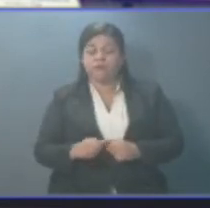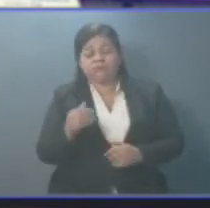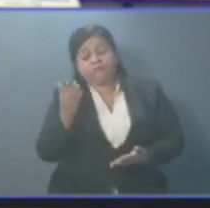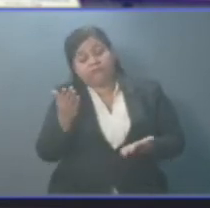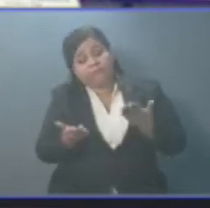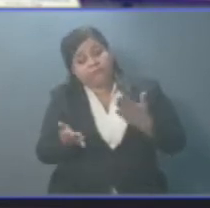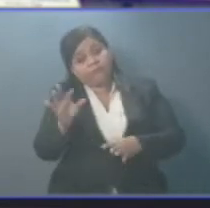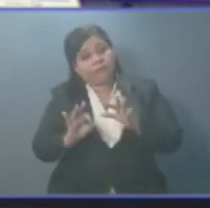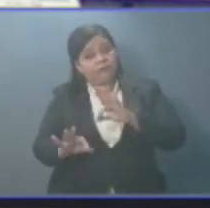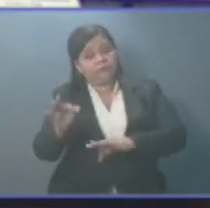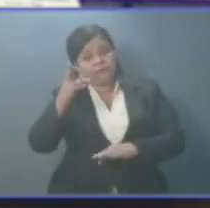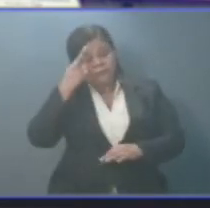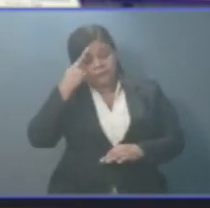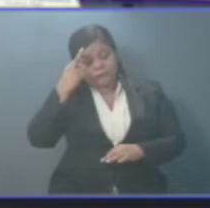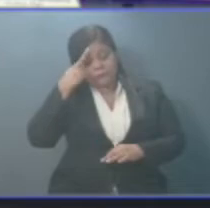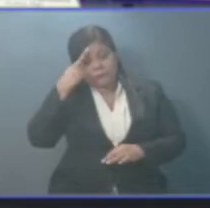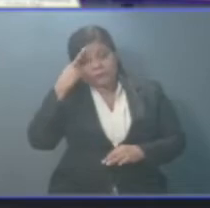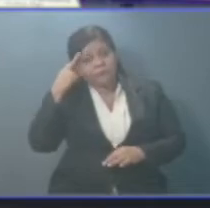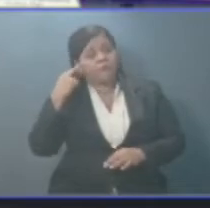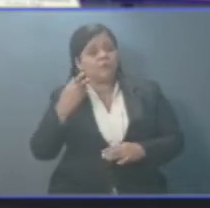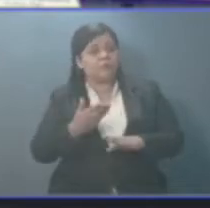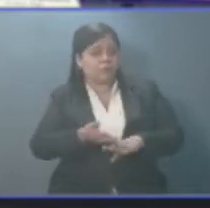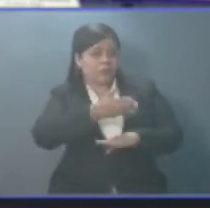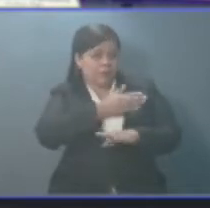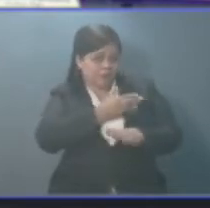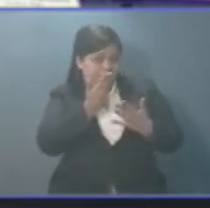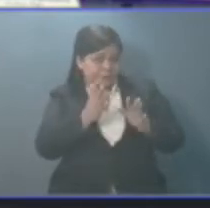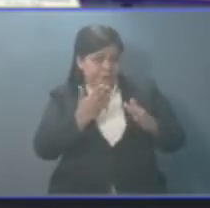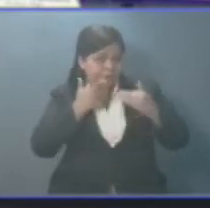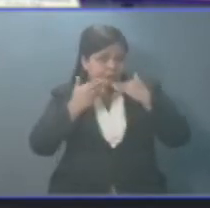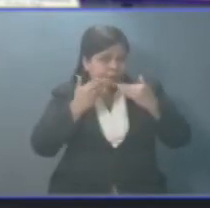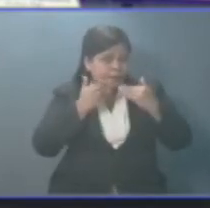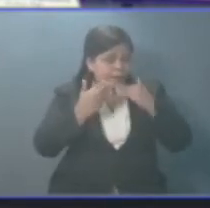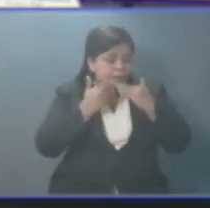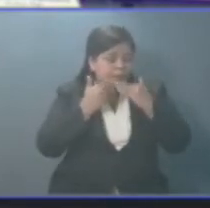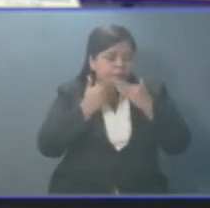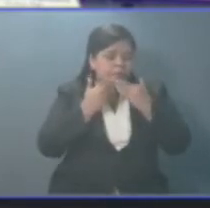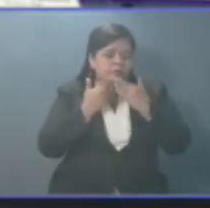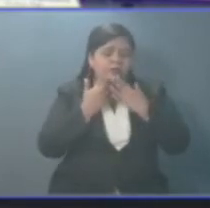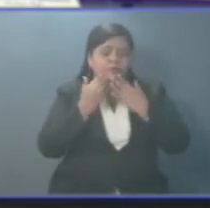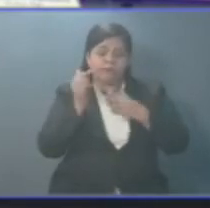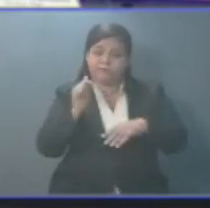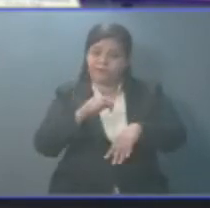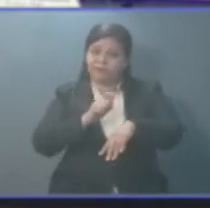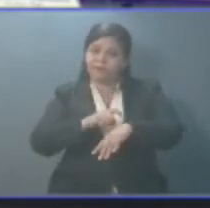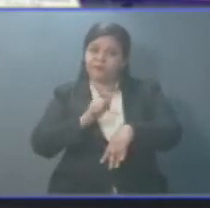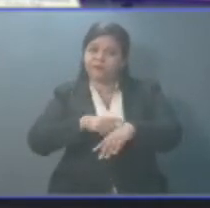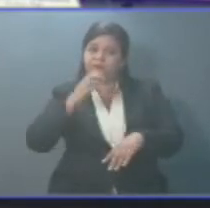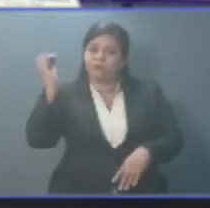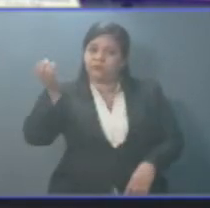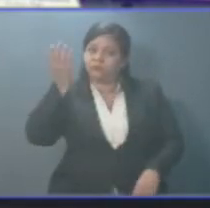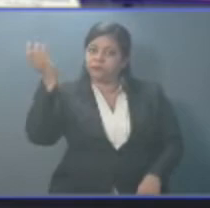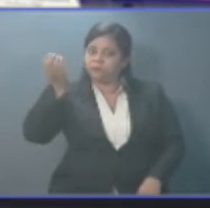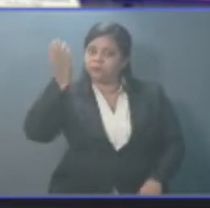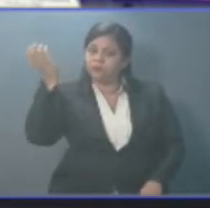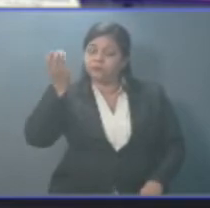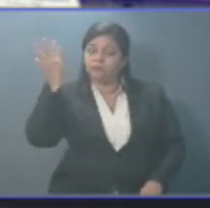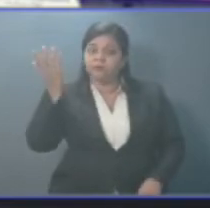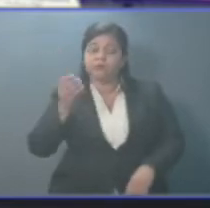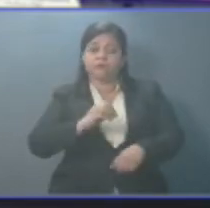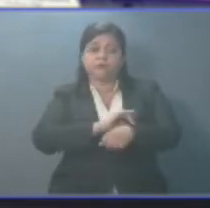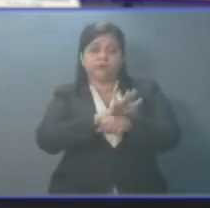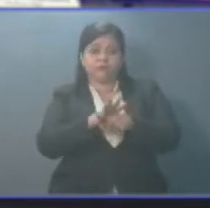alguna razón las causas antes expresadas por la emergencia de la pandemia por